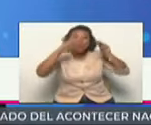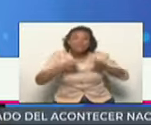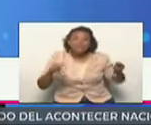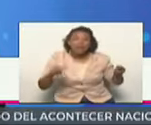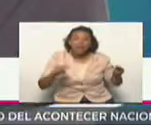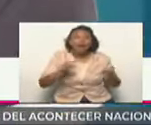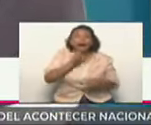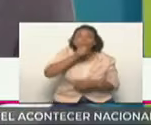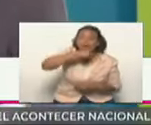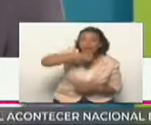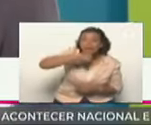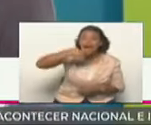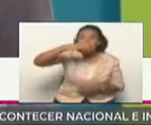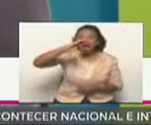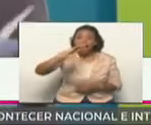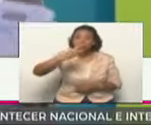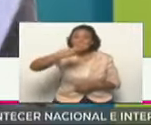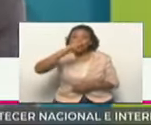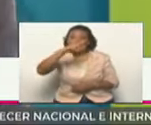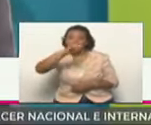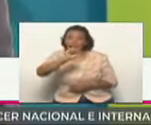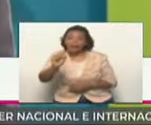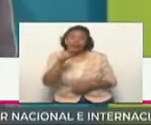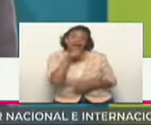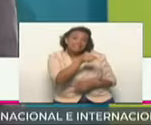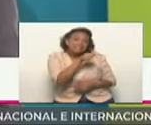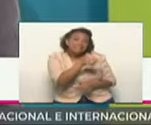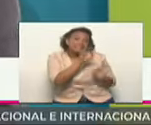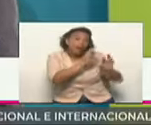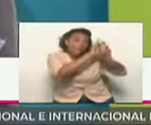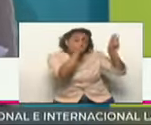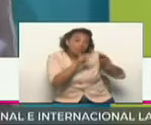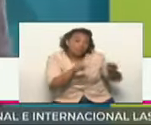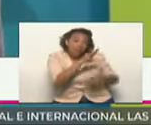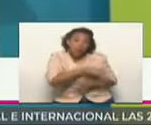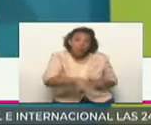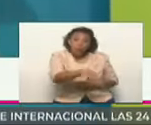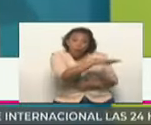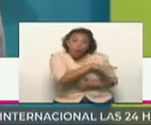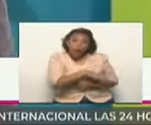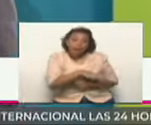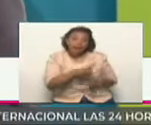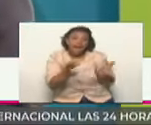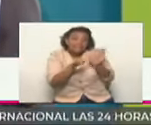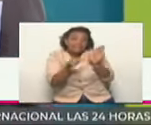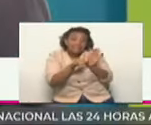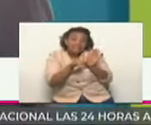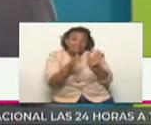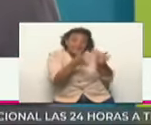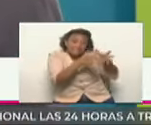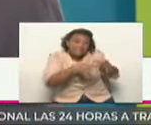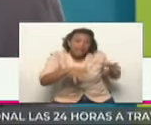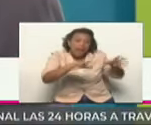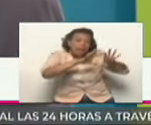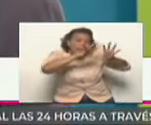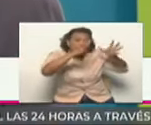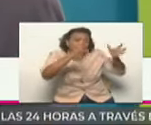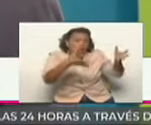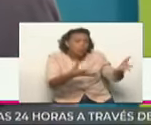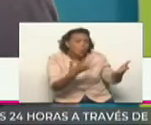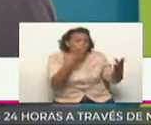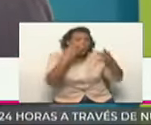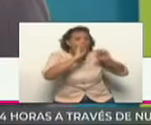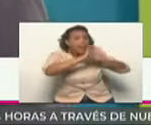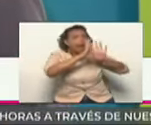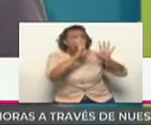revés, ¿verdad? Y allí en ese museo, aledaño a la abuela, uno puede mirar muy